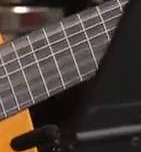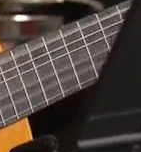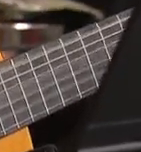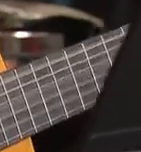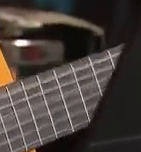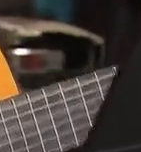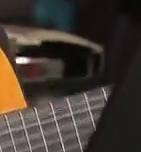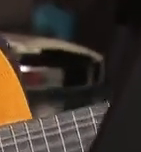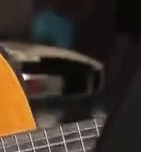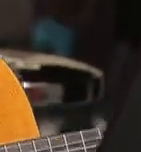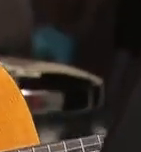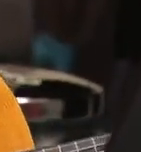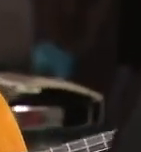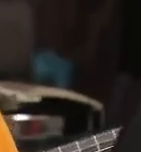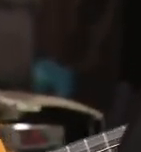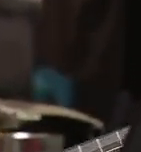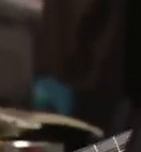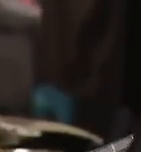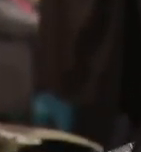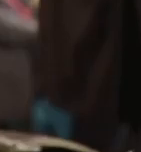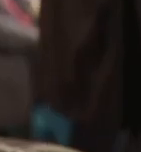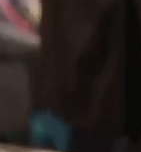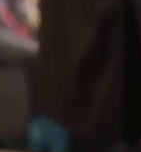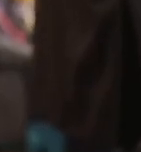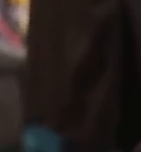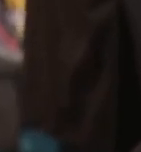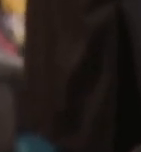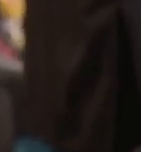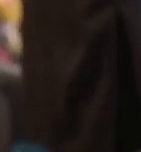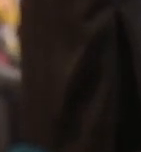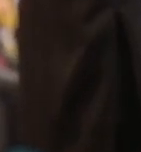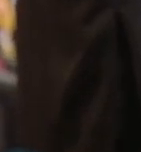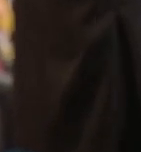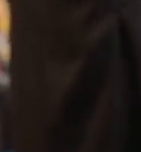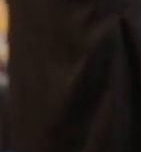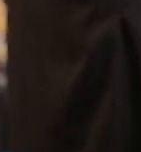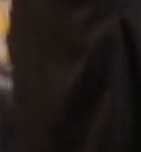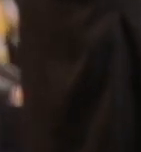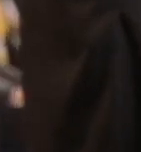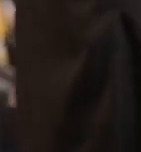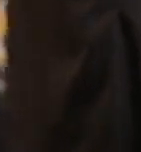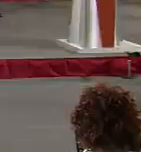heridas, ampara mi leve vida.